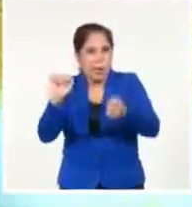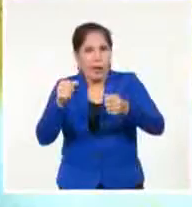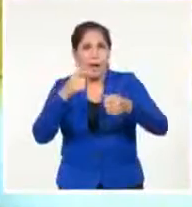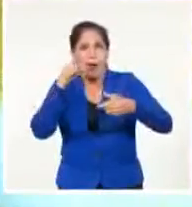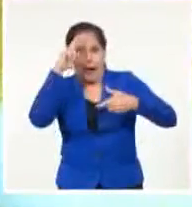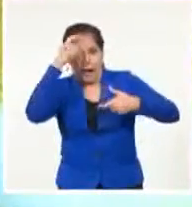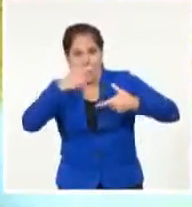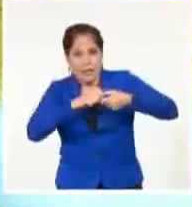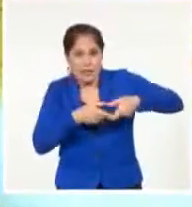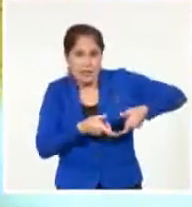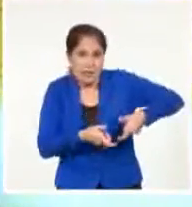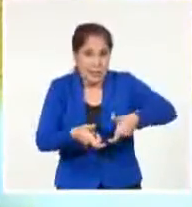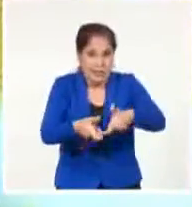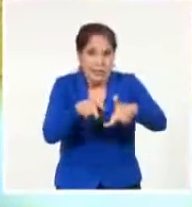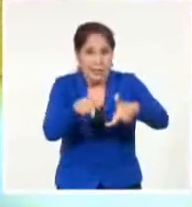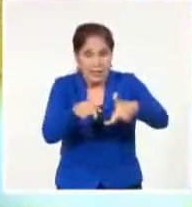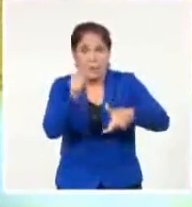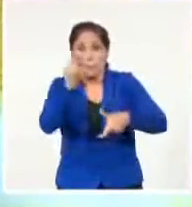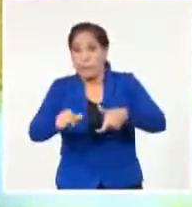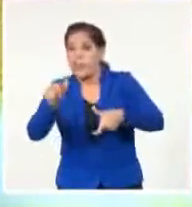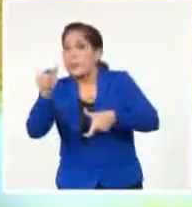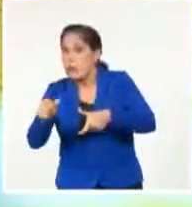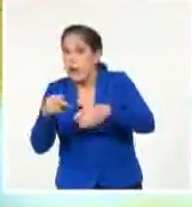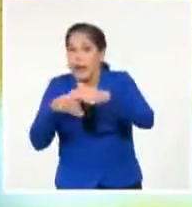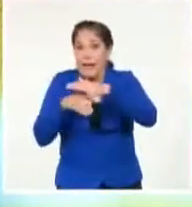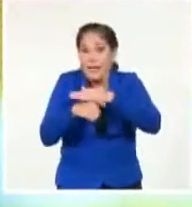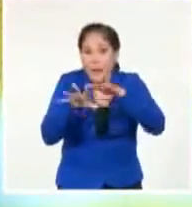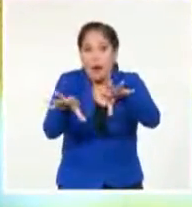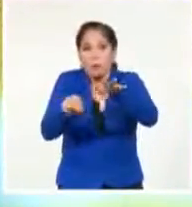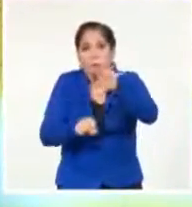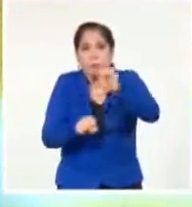gasoducto Turkish Stream, que se extiende entre